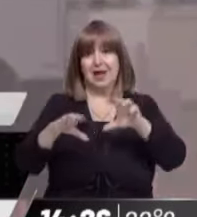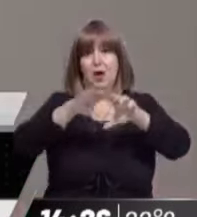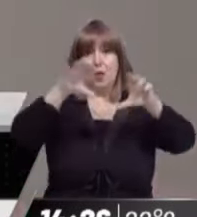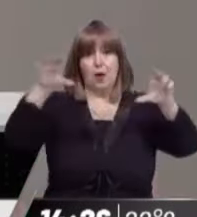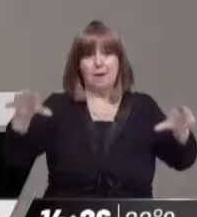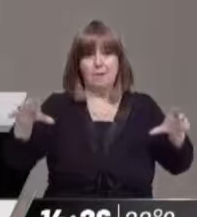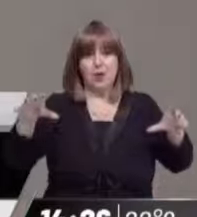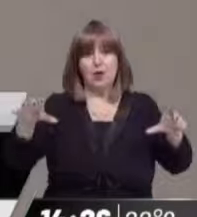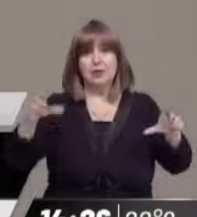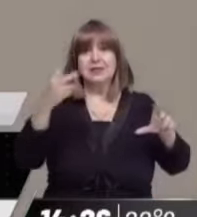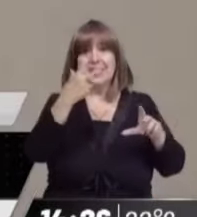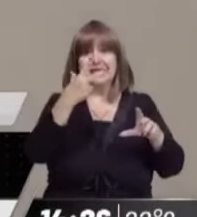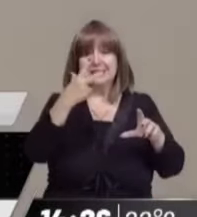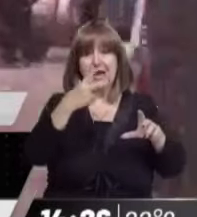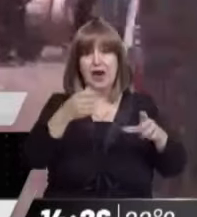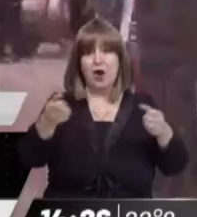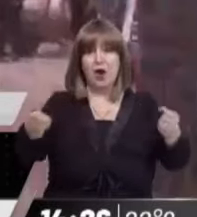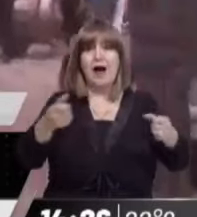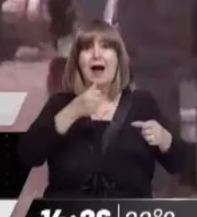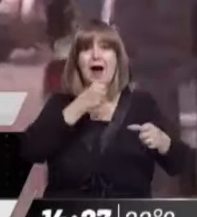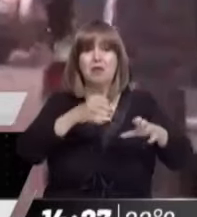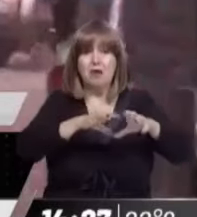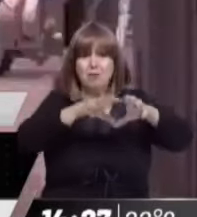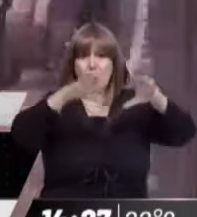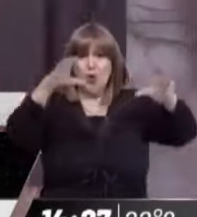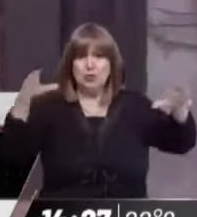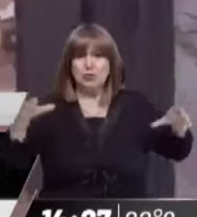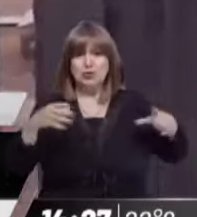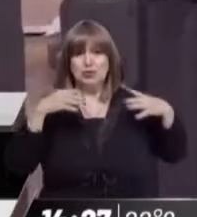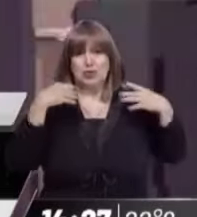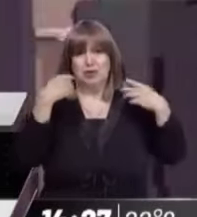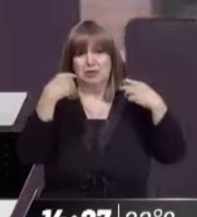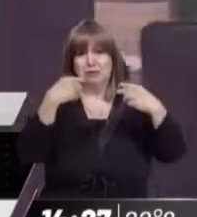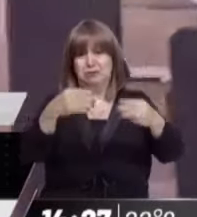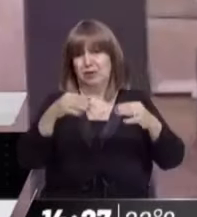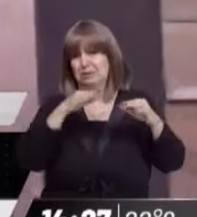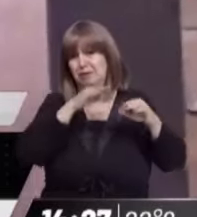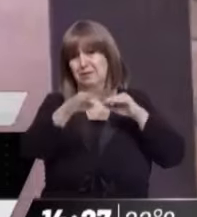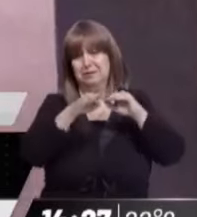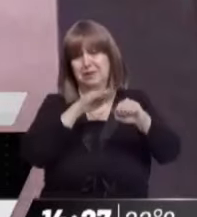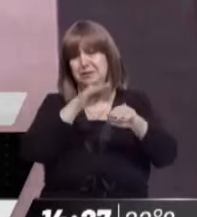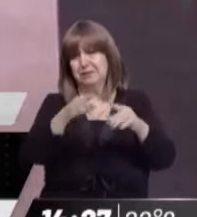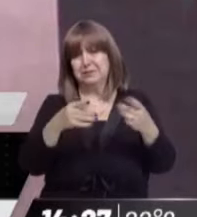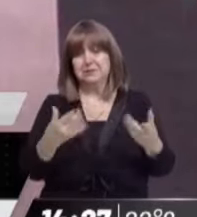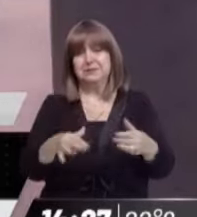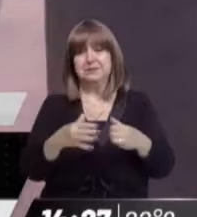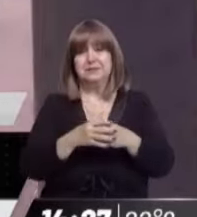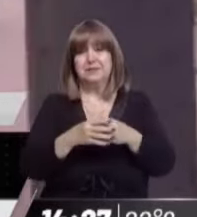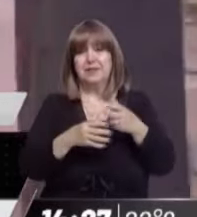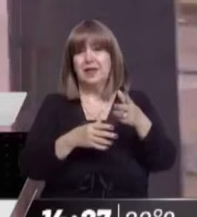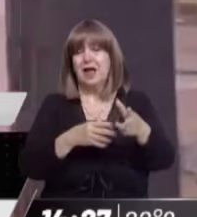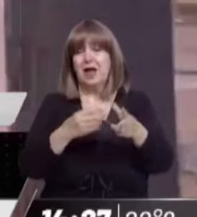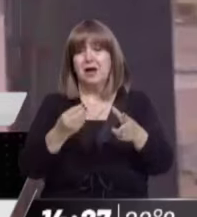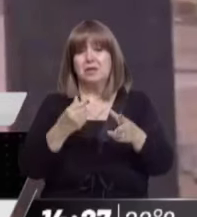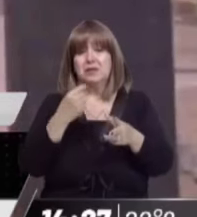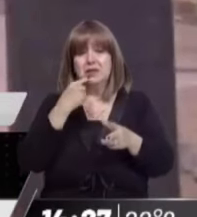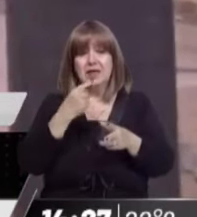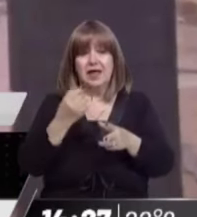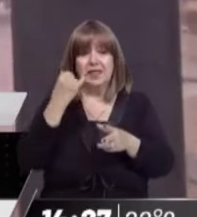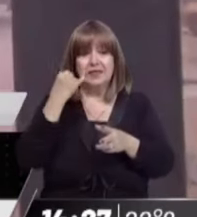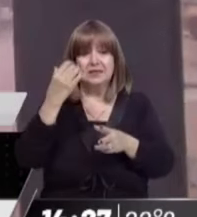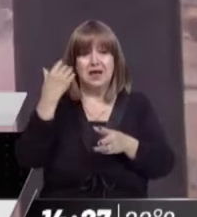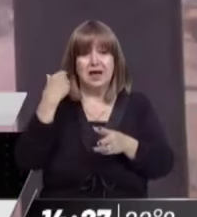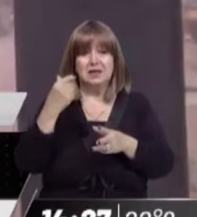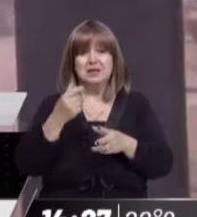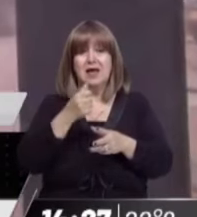necesitando refuerzos. Aceras, camión con agua, claro. Sí, es que nos lo anticipaban más temprano. Recuerden ustedes que yo